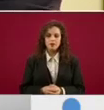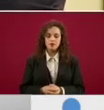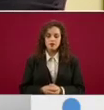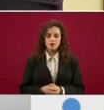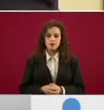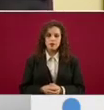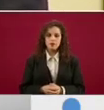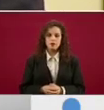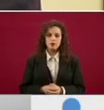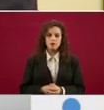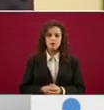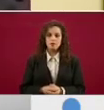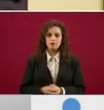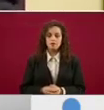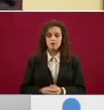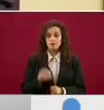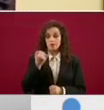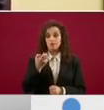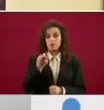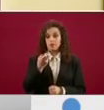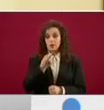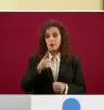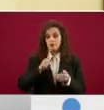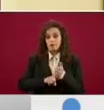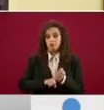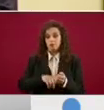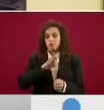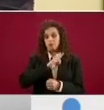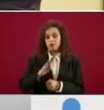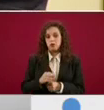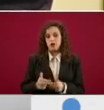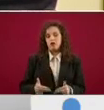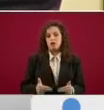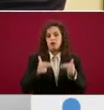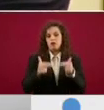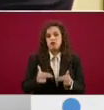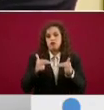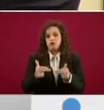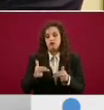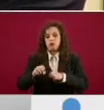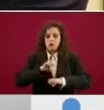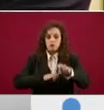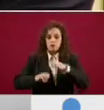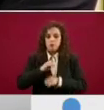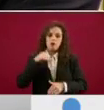representaría mortandad de negocios, de empresas.